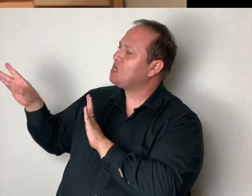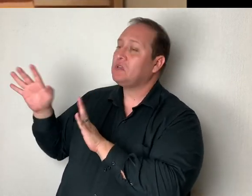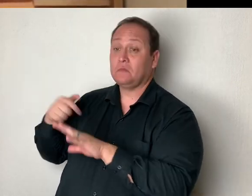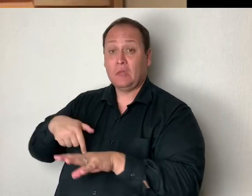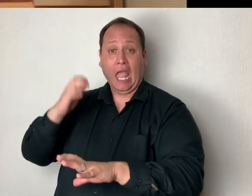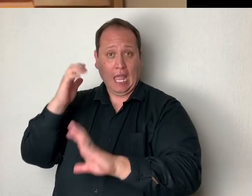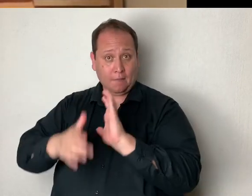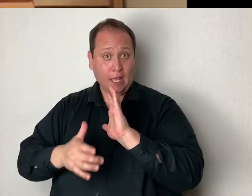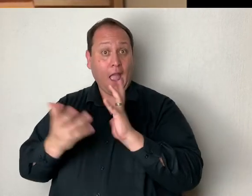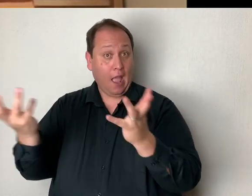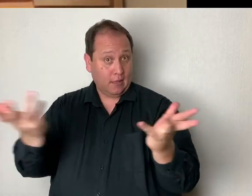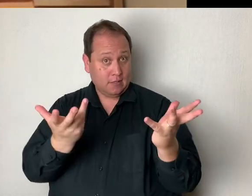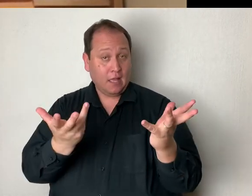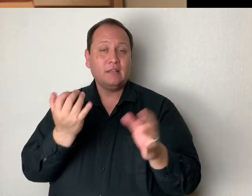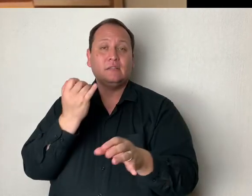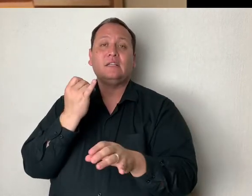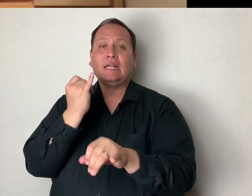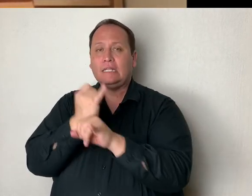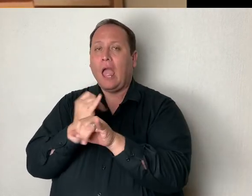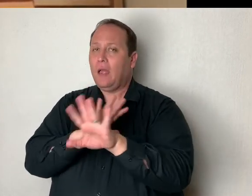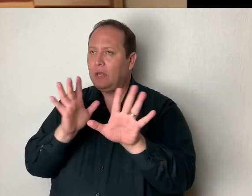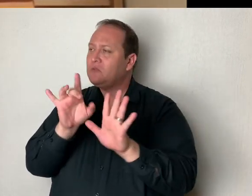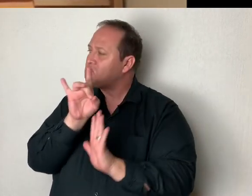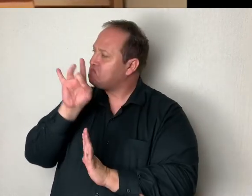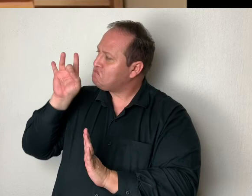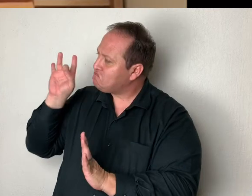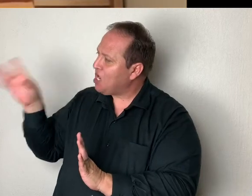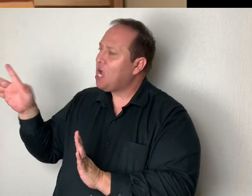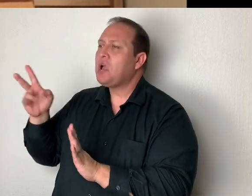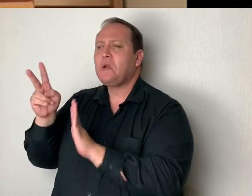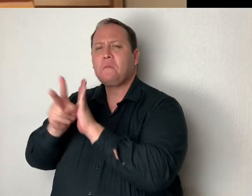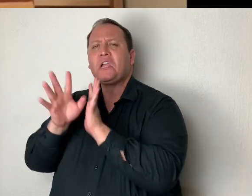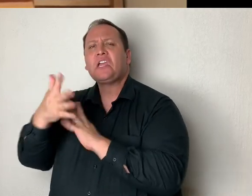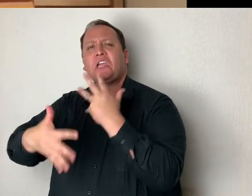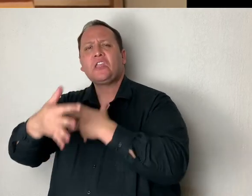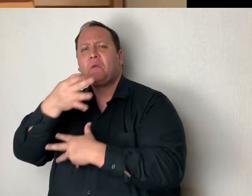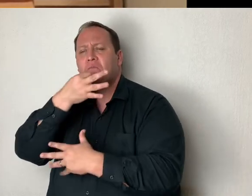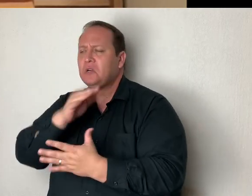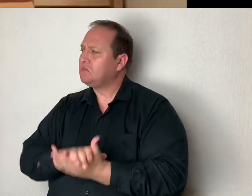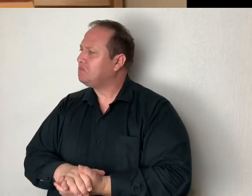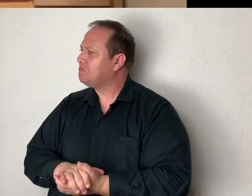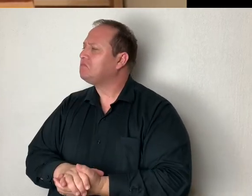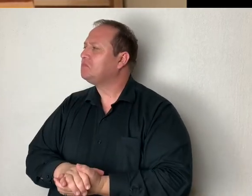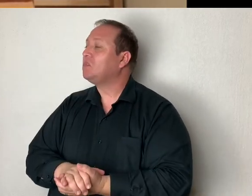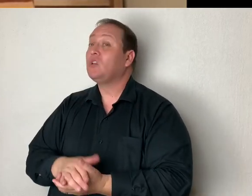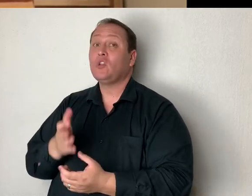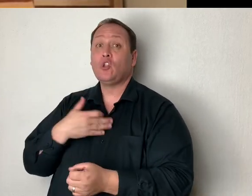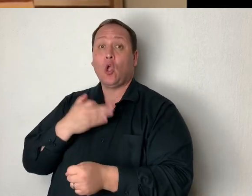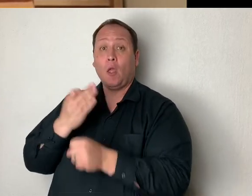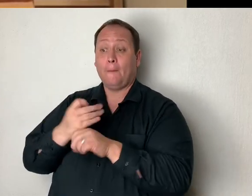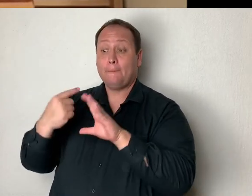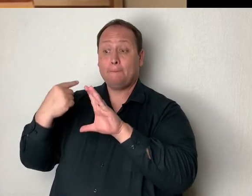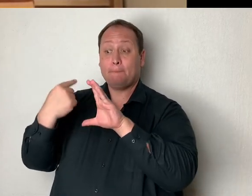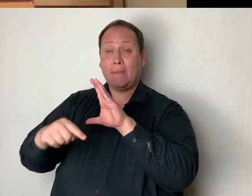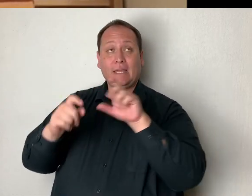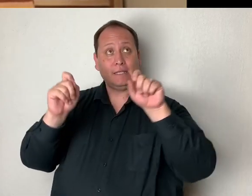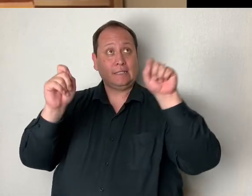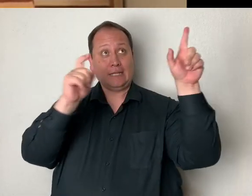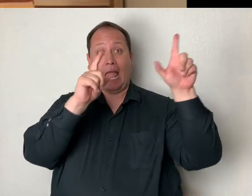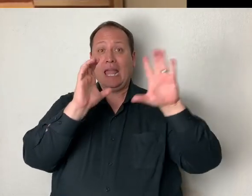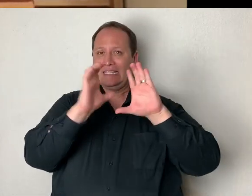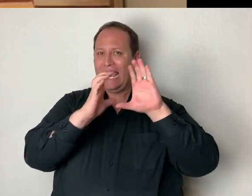línea, podemos enviarte el video en 15 minutos. Estoy poniendo mi correo electrónico en el chat,